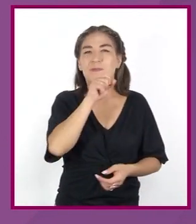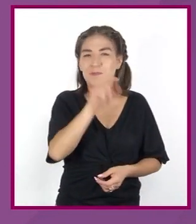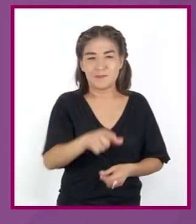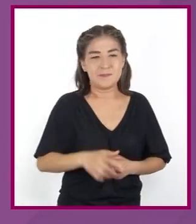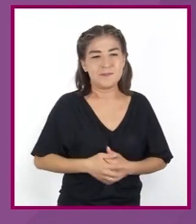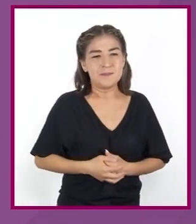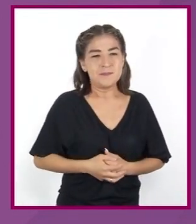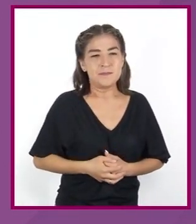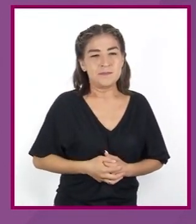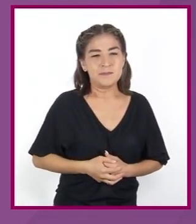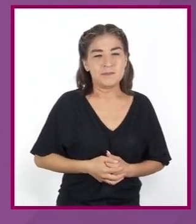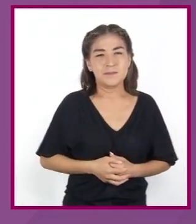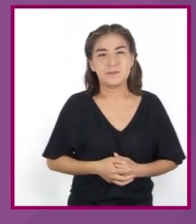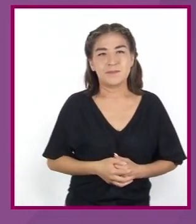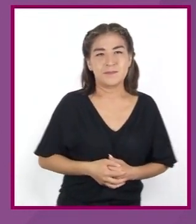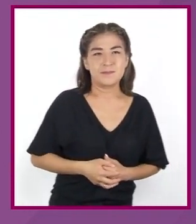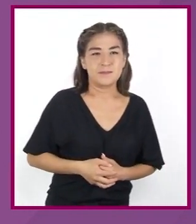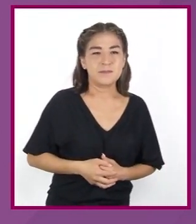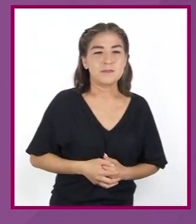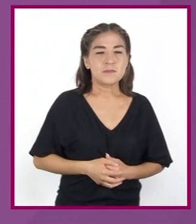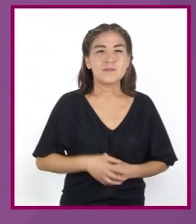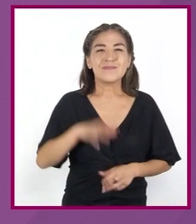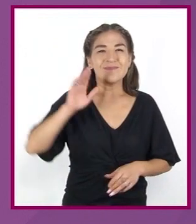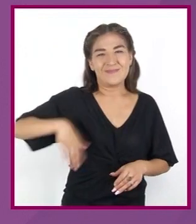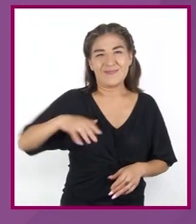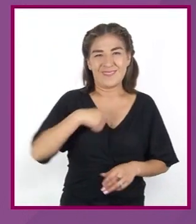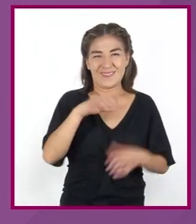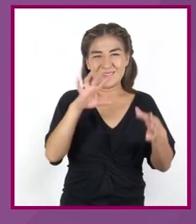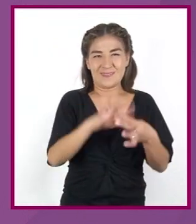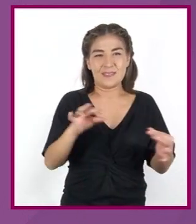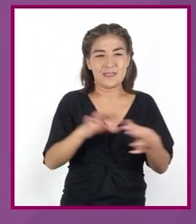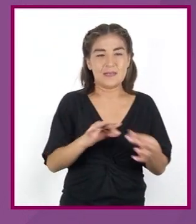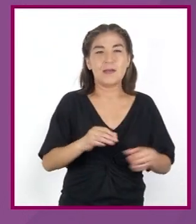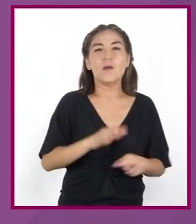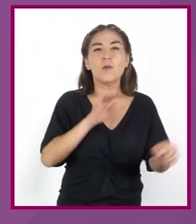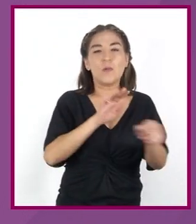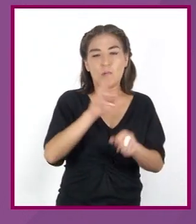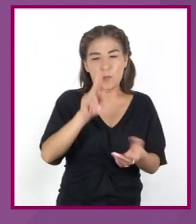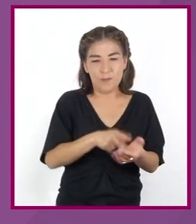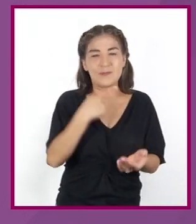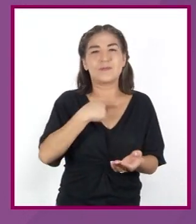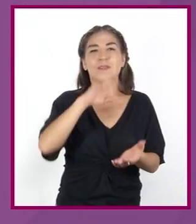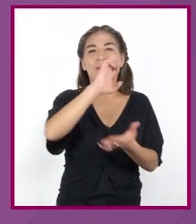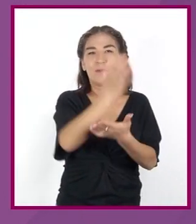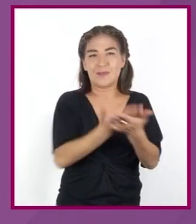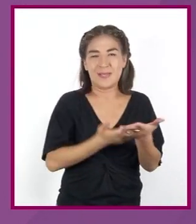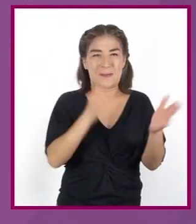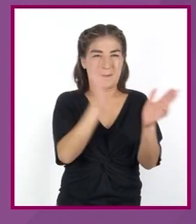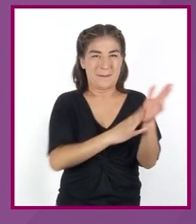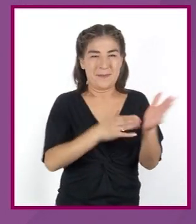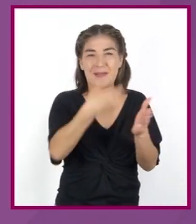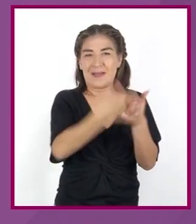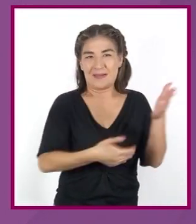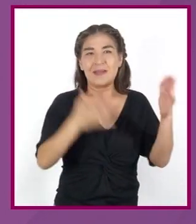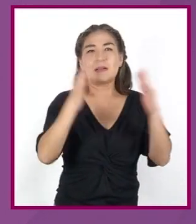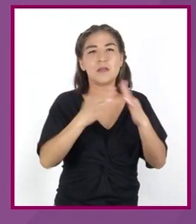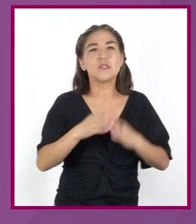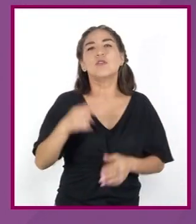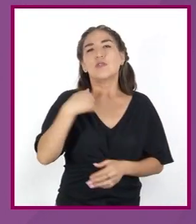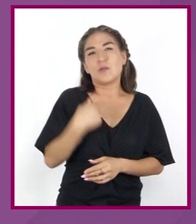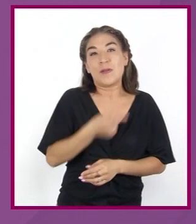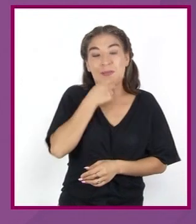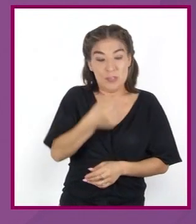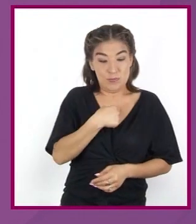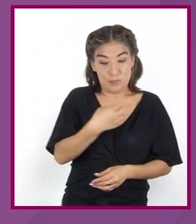que trajimos hace unos momentos. Vuelvo a tener mi contrato de arrendamiento, pero en este caso, en vez de decir que yo tengo